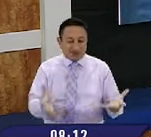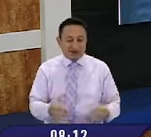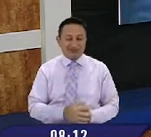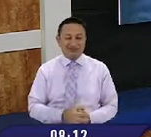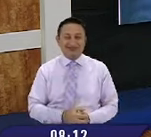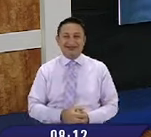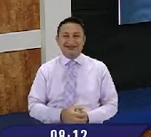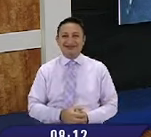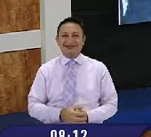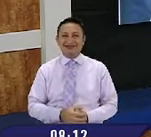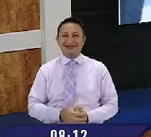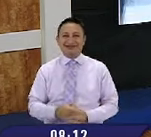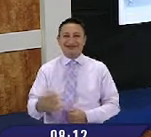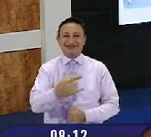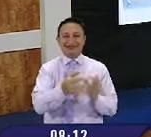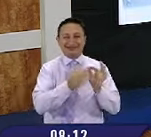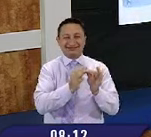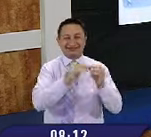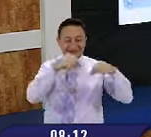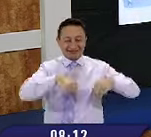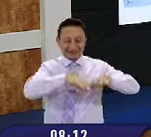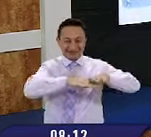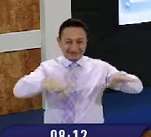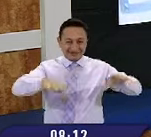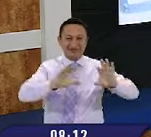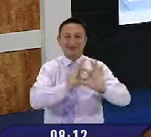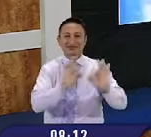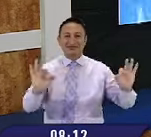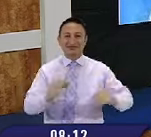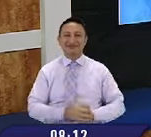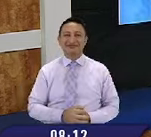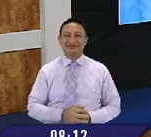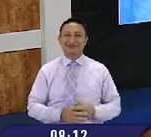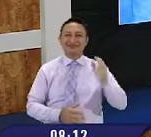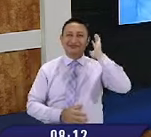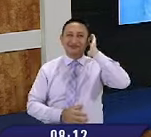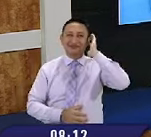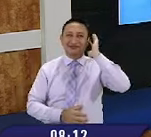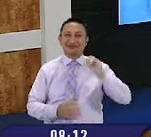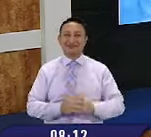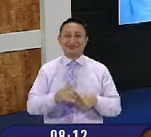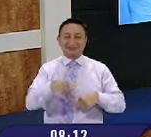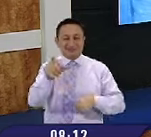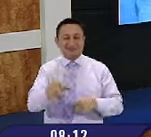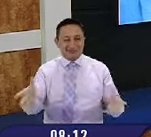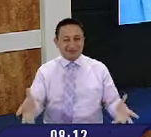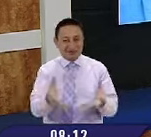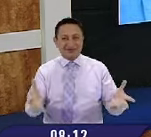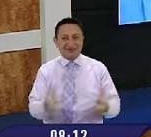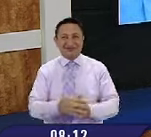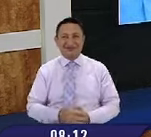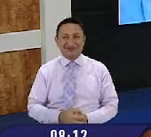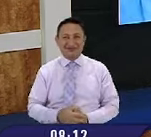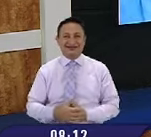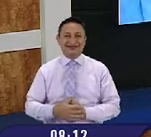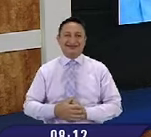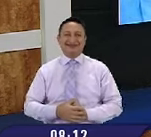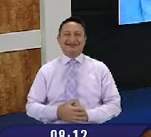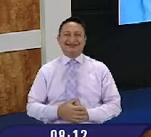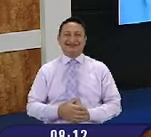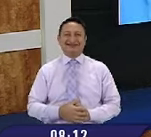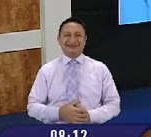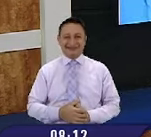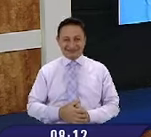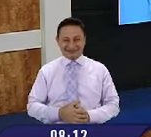para que vayan también a destapar las alcantarillas, como dice el vecino, que les den ánimo a los de Obras Públicas. Adelante, Marilyn, buen día.